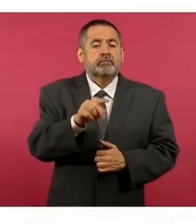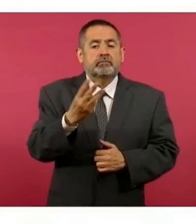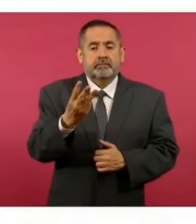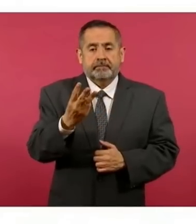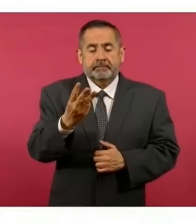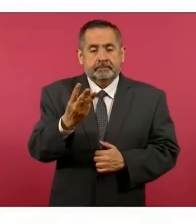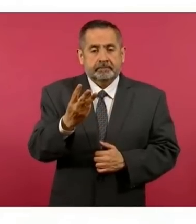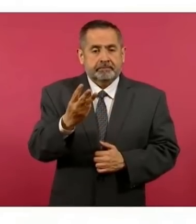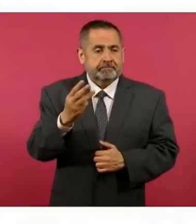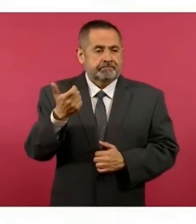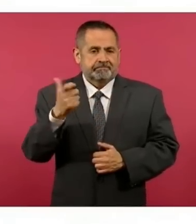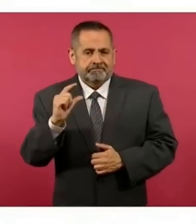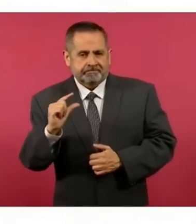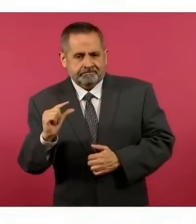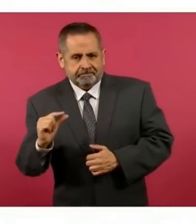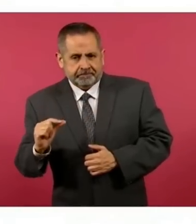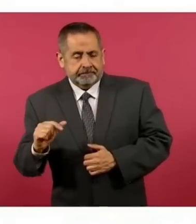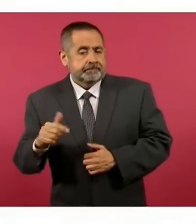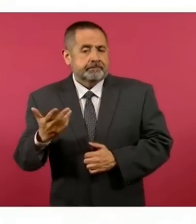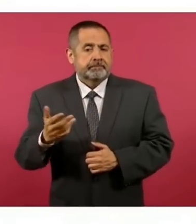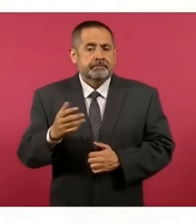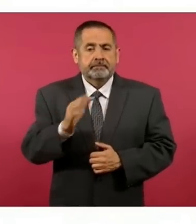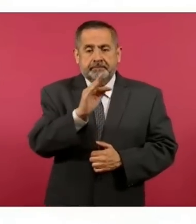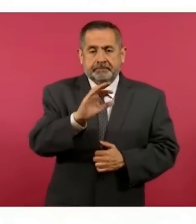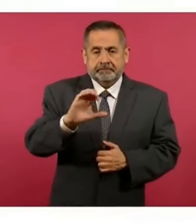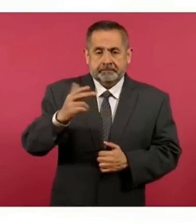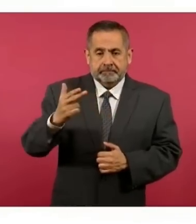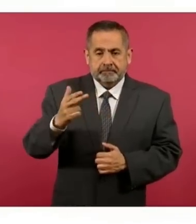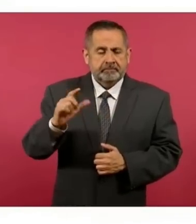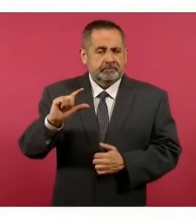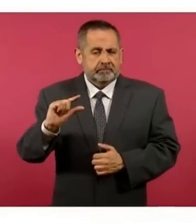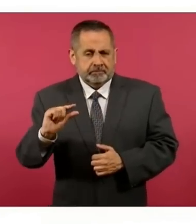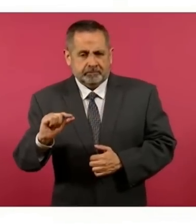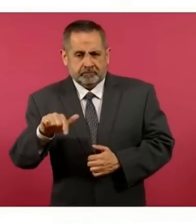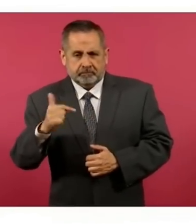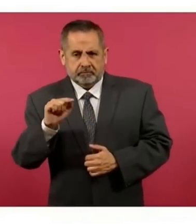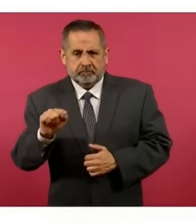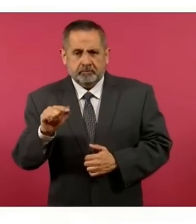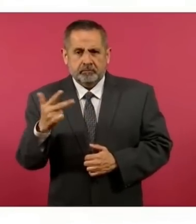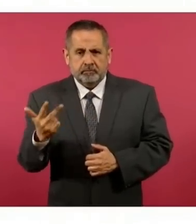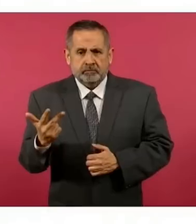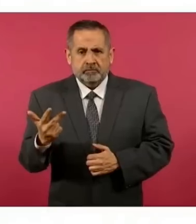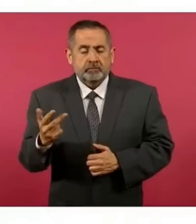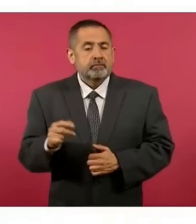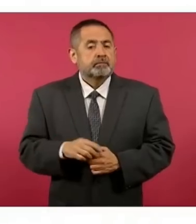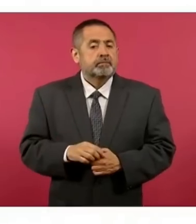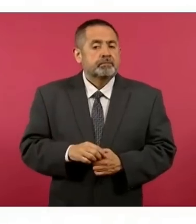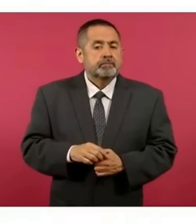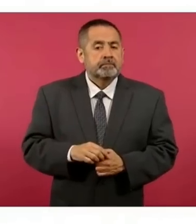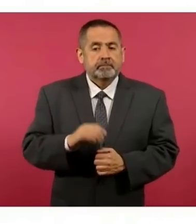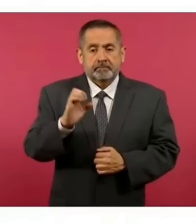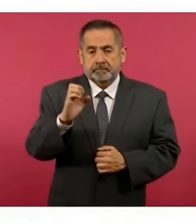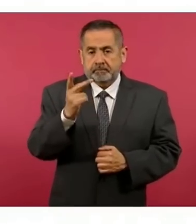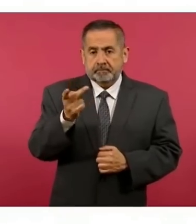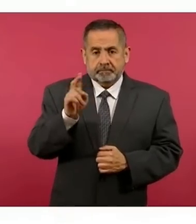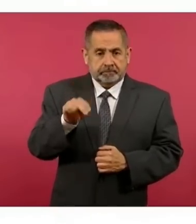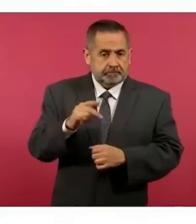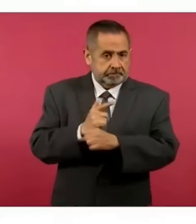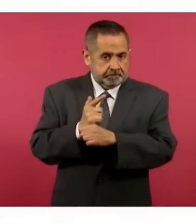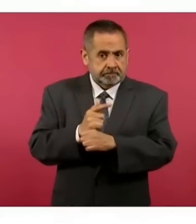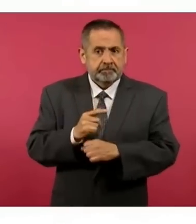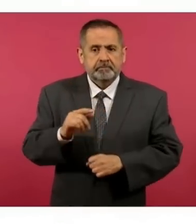19.3 de devaluación, con Felipe Calderón 12.8 de devaluación, con el licenciado Peña